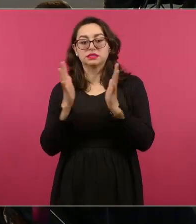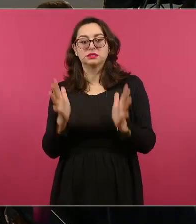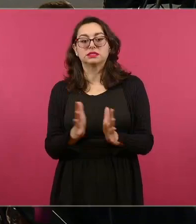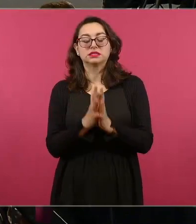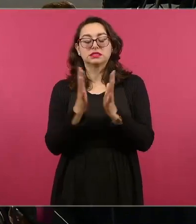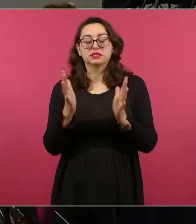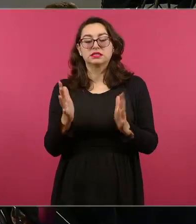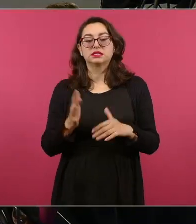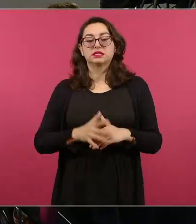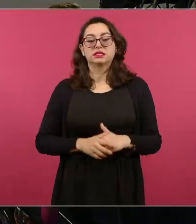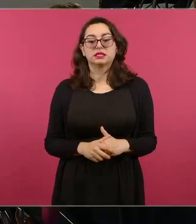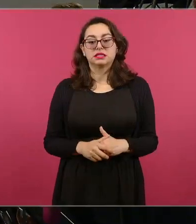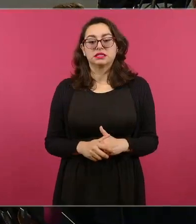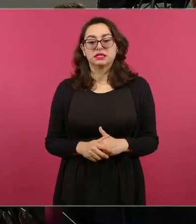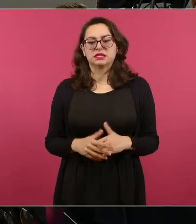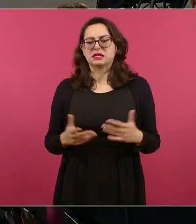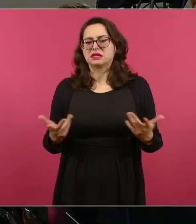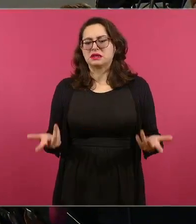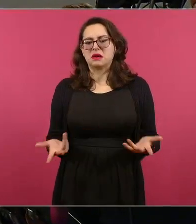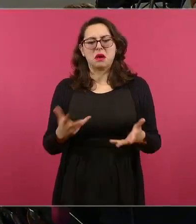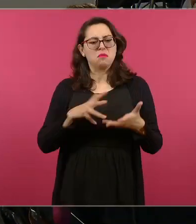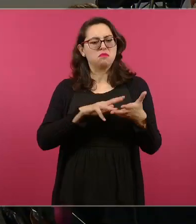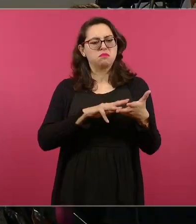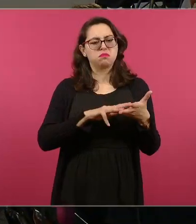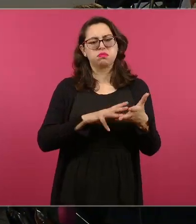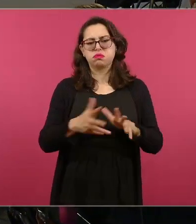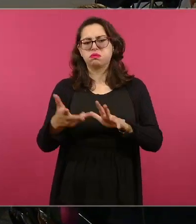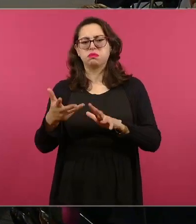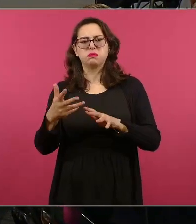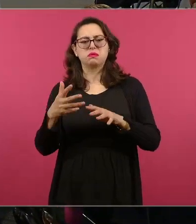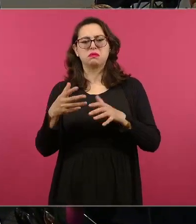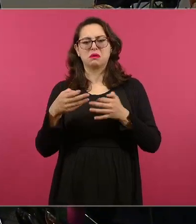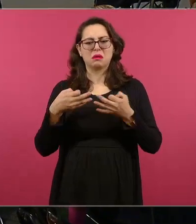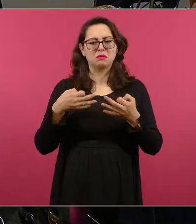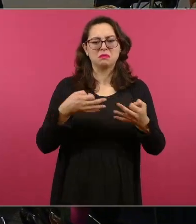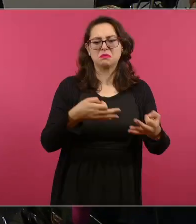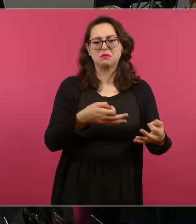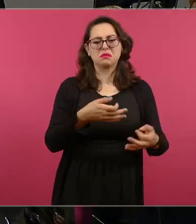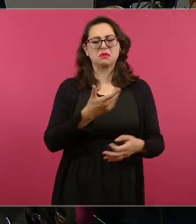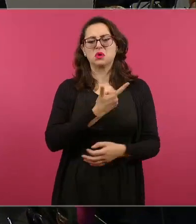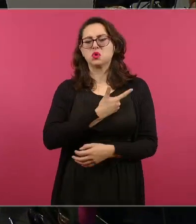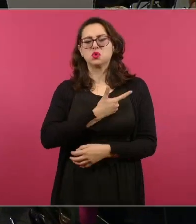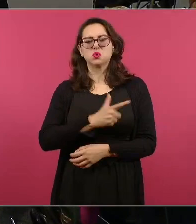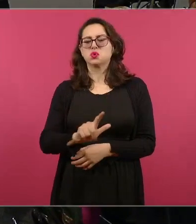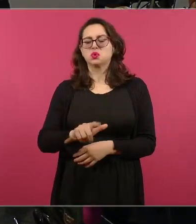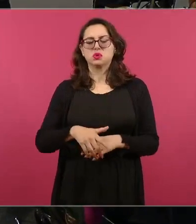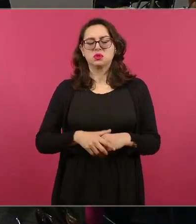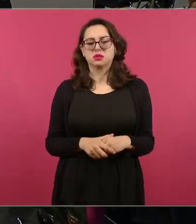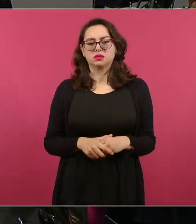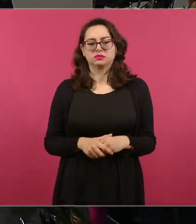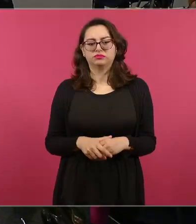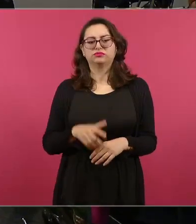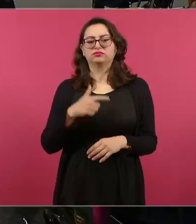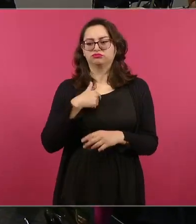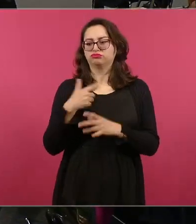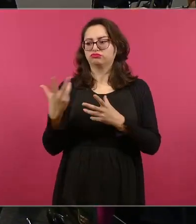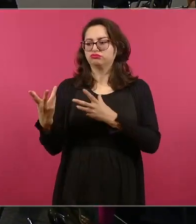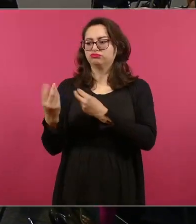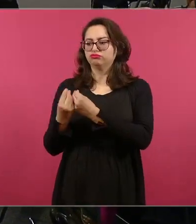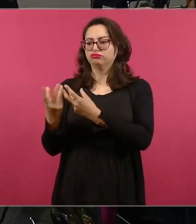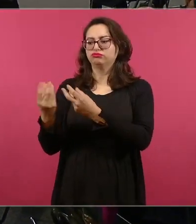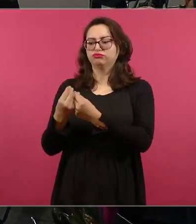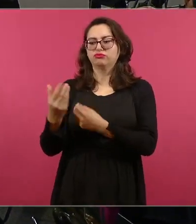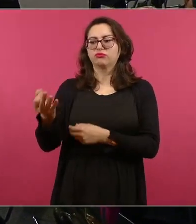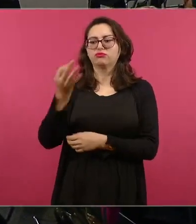les gusta seguir el rollo a la violencia, no les gusta todas esas cosas. Y ahora que he estado allá con ellos, me